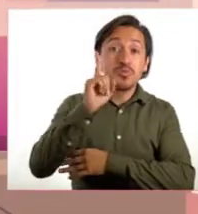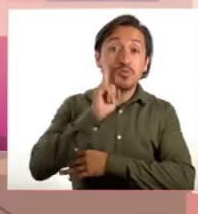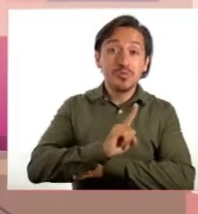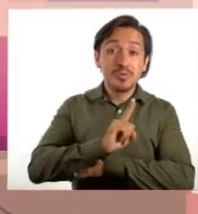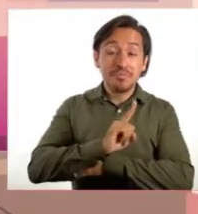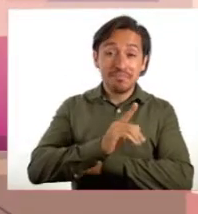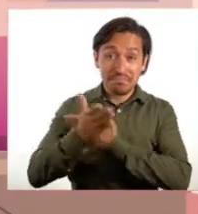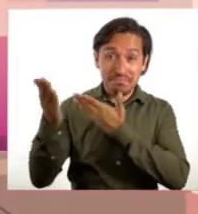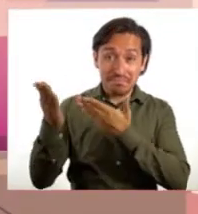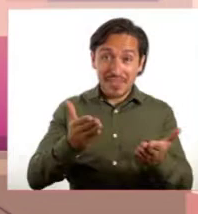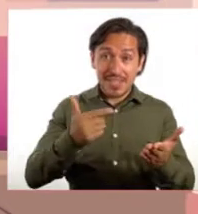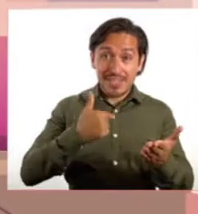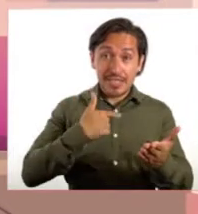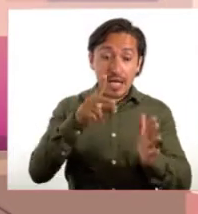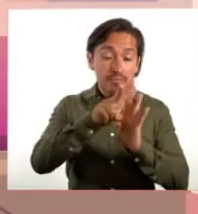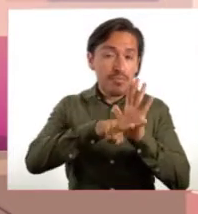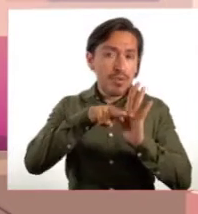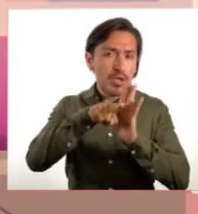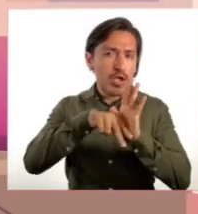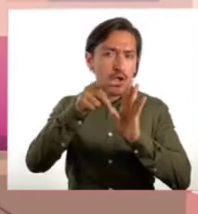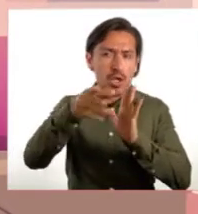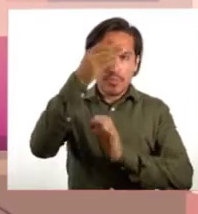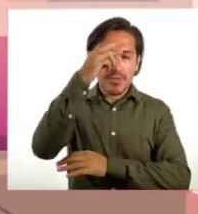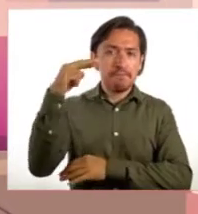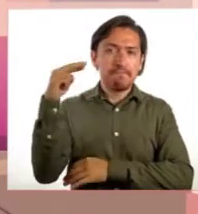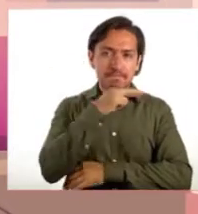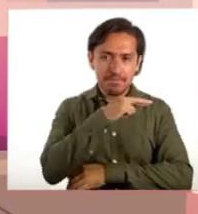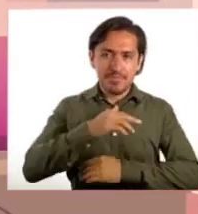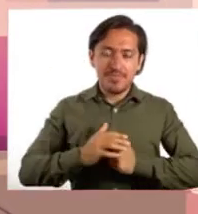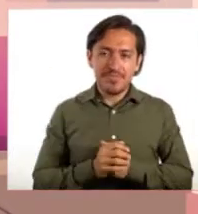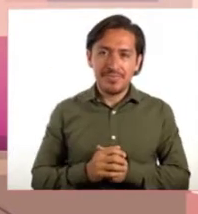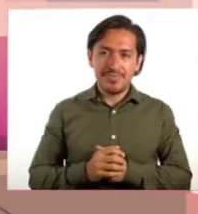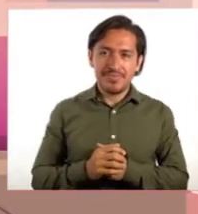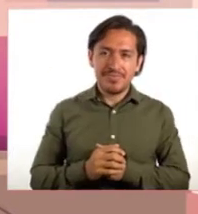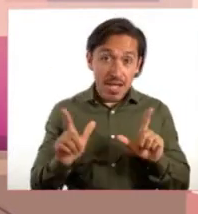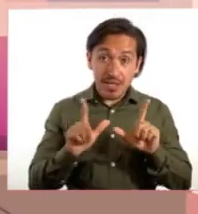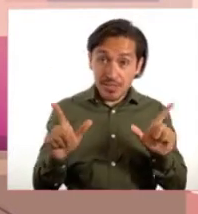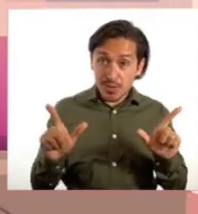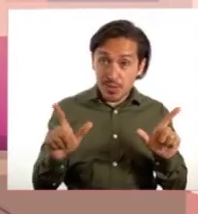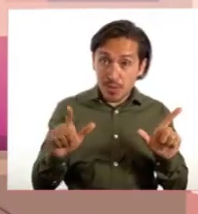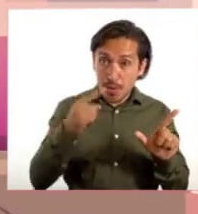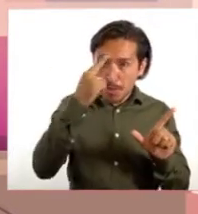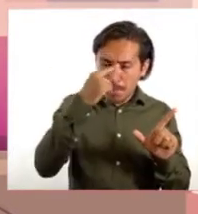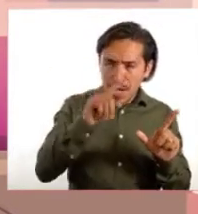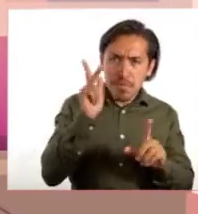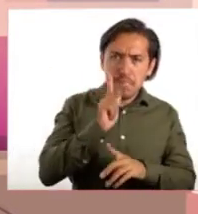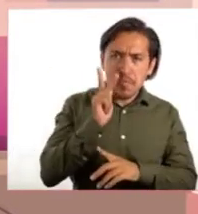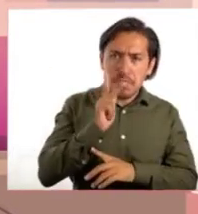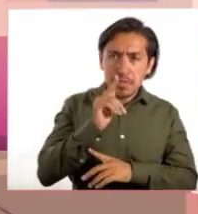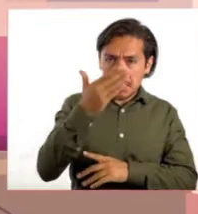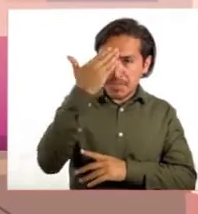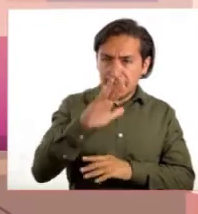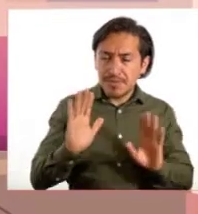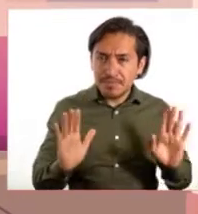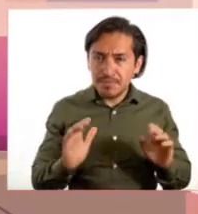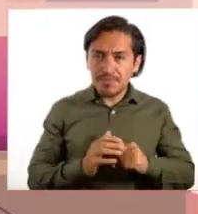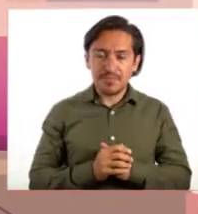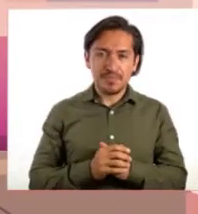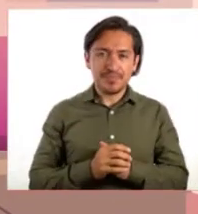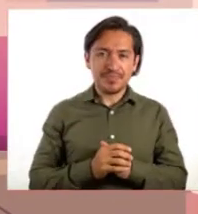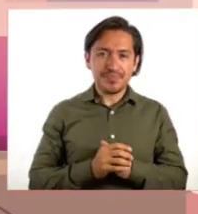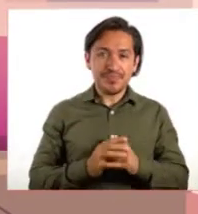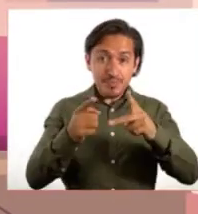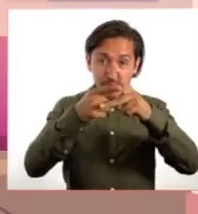bienvenidas una vez más a nuestra cápsula de Aprende Rápido. ¿Están listos y listas para probar sus conocimientos?